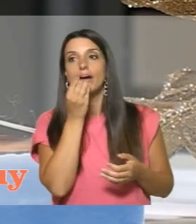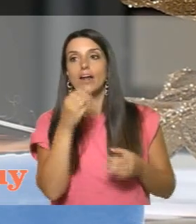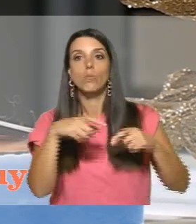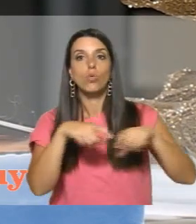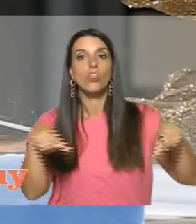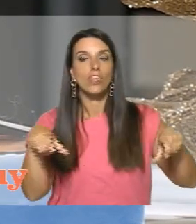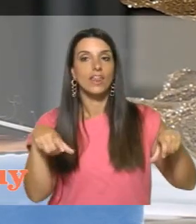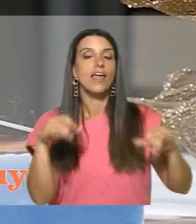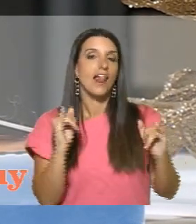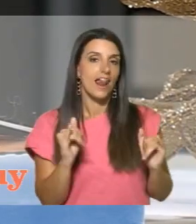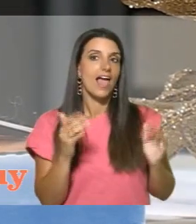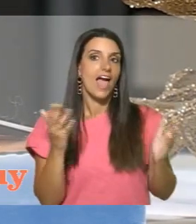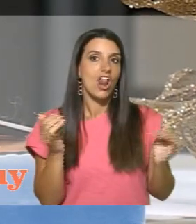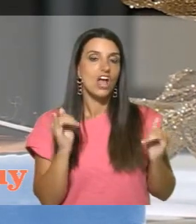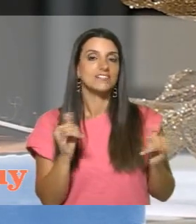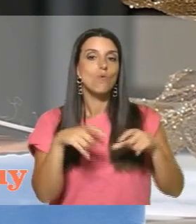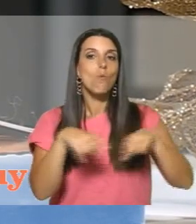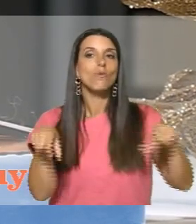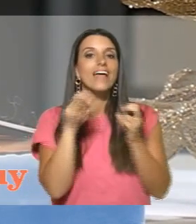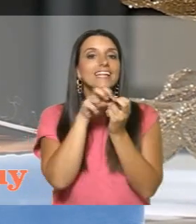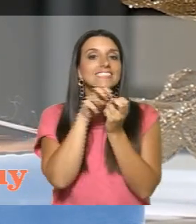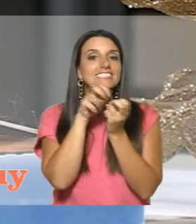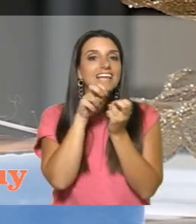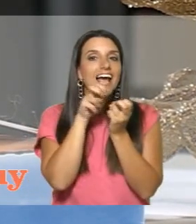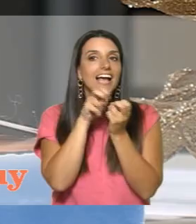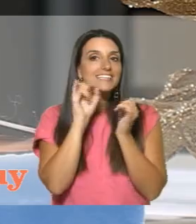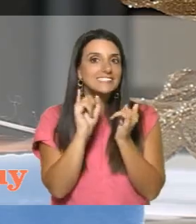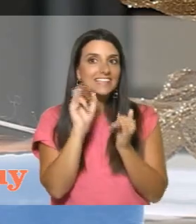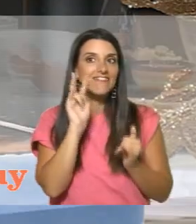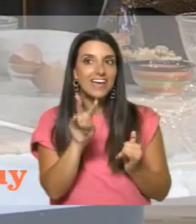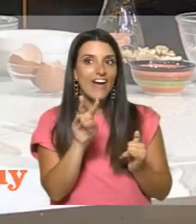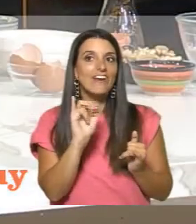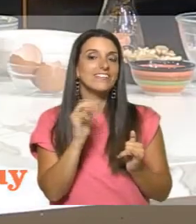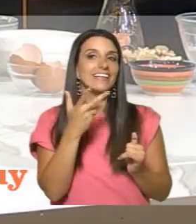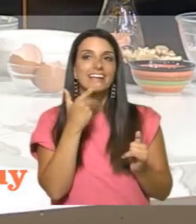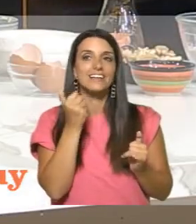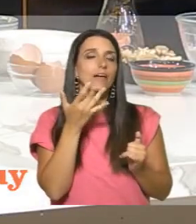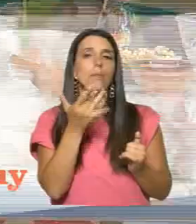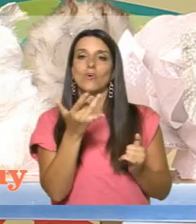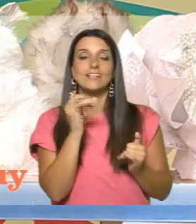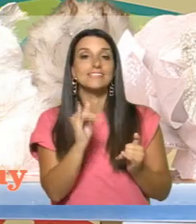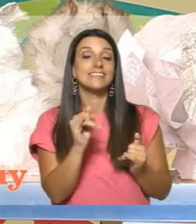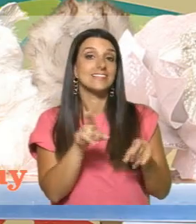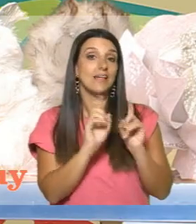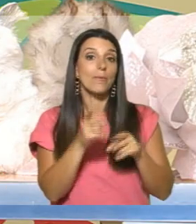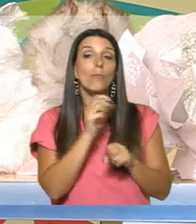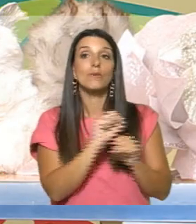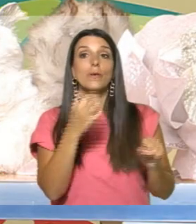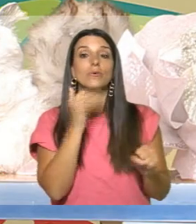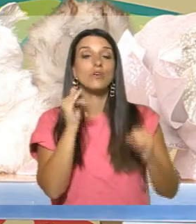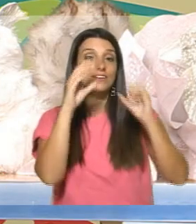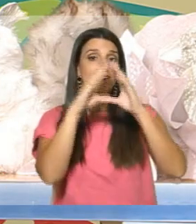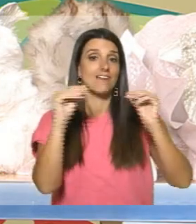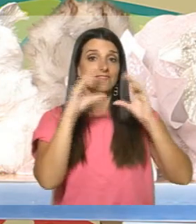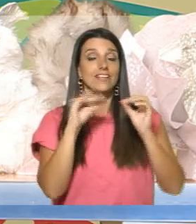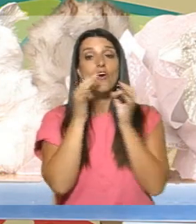Si tenés esas ardillitas. Ay, la gente, ¿cómo les gustan las ardillitas, viste? Claro. Están ahí. Muy son hermosas. Porque además es eso, podés construir la Navidad que vos